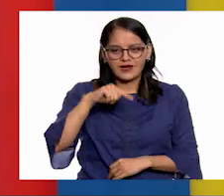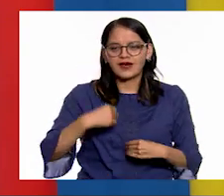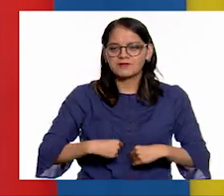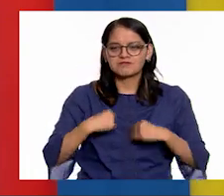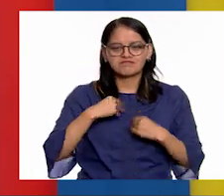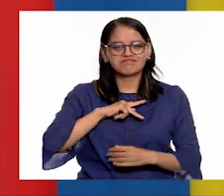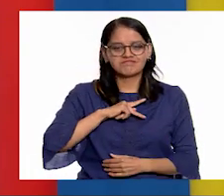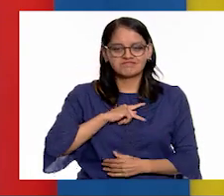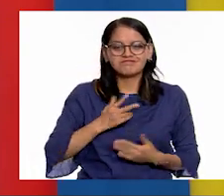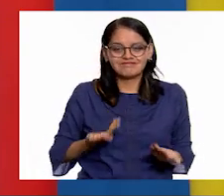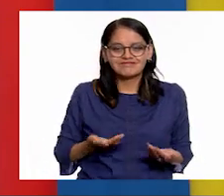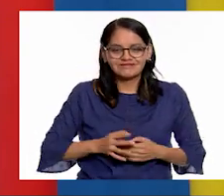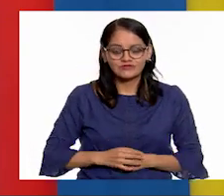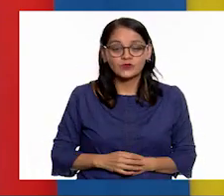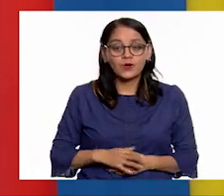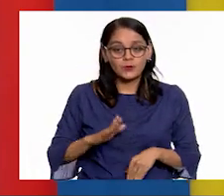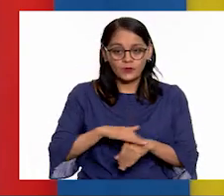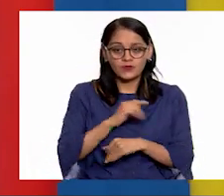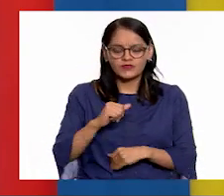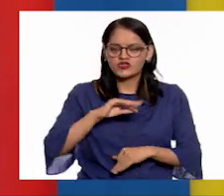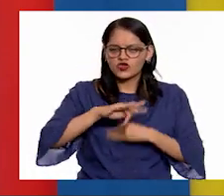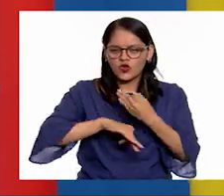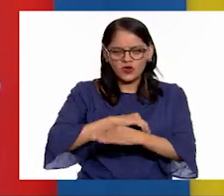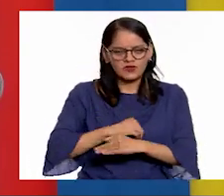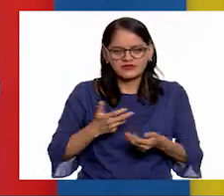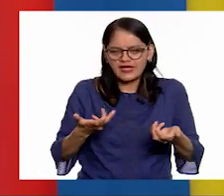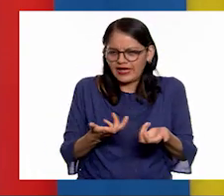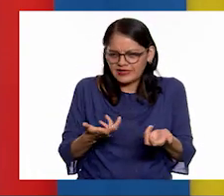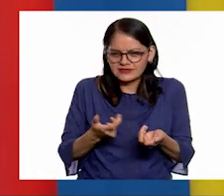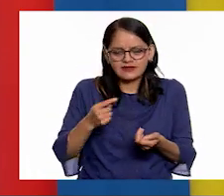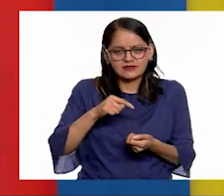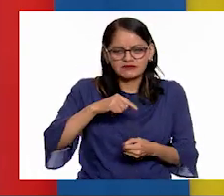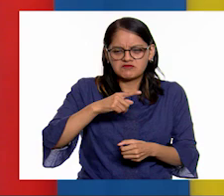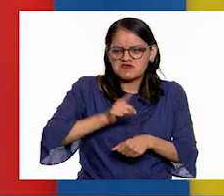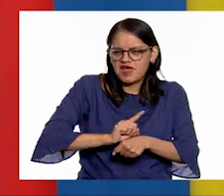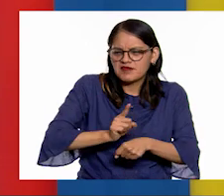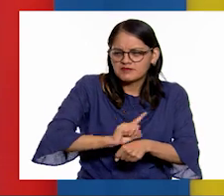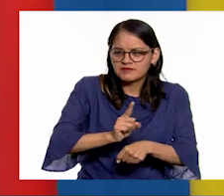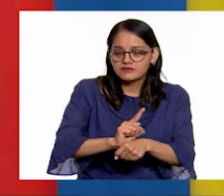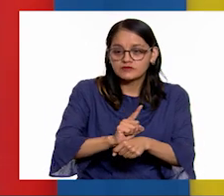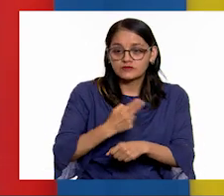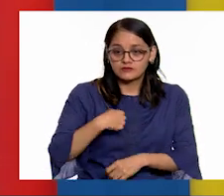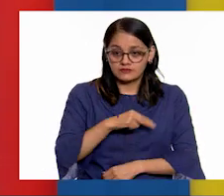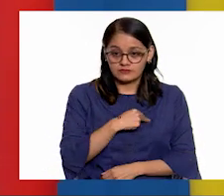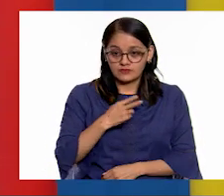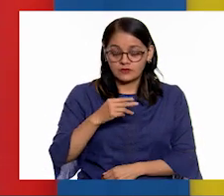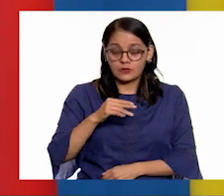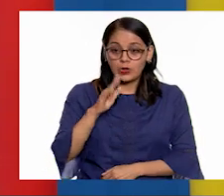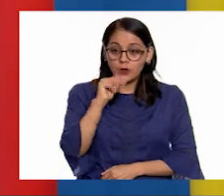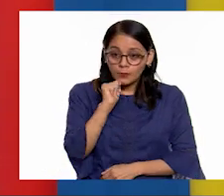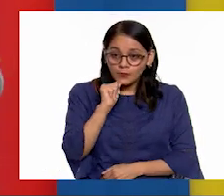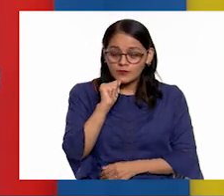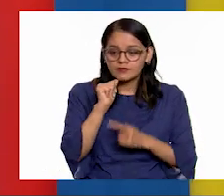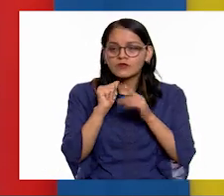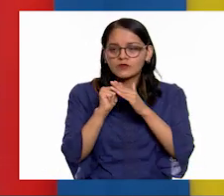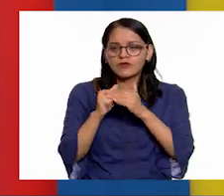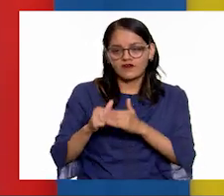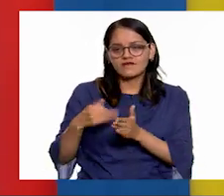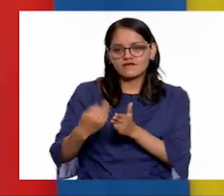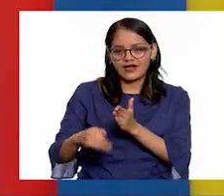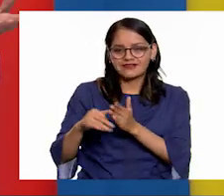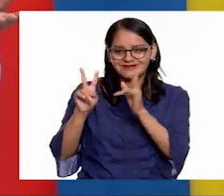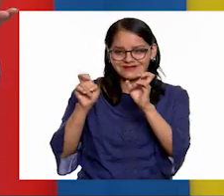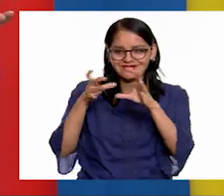nuestras vidas, porque casi todas las actividades que realizamos en la actualidad no las podríamos llevar a cabo sin ella, como por